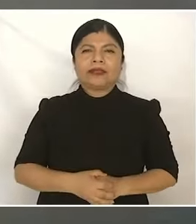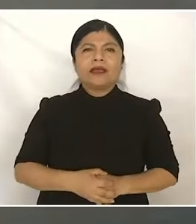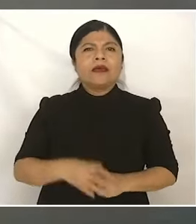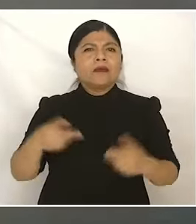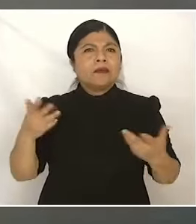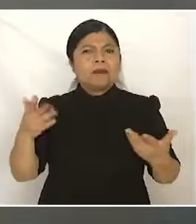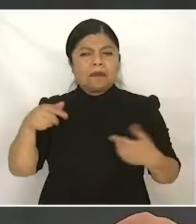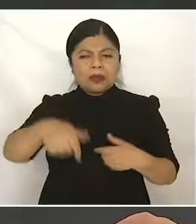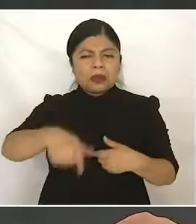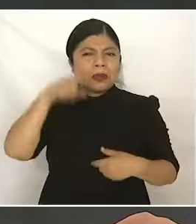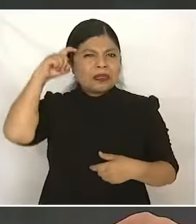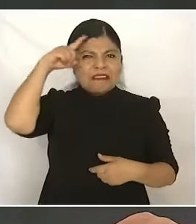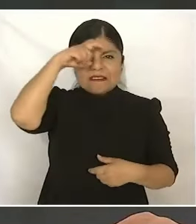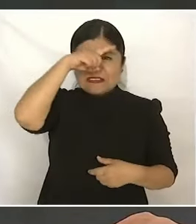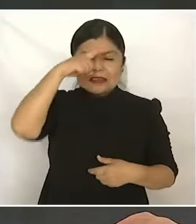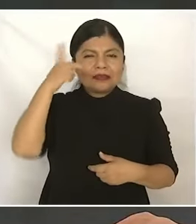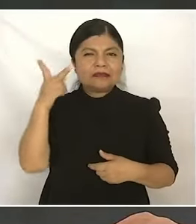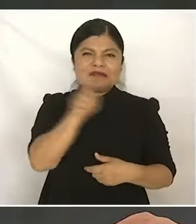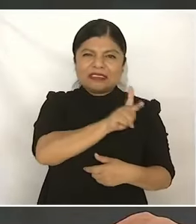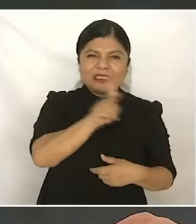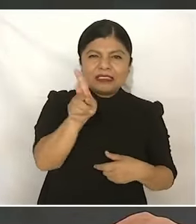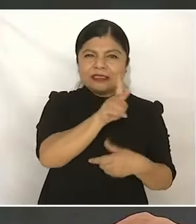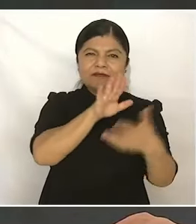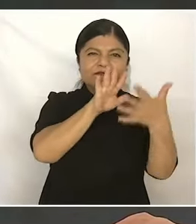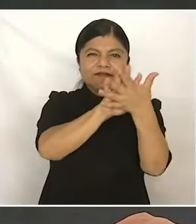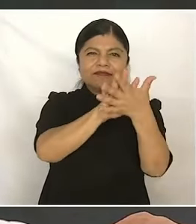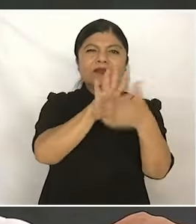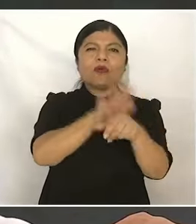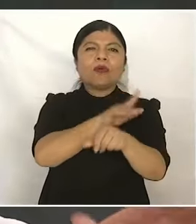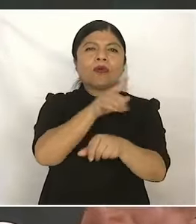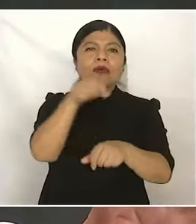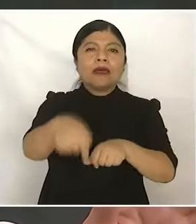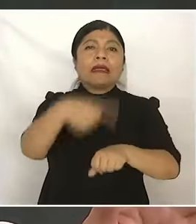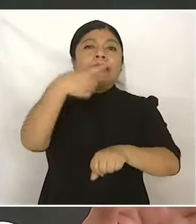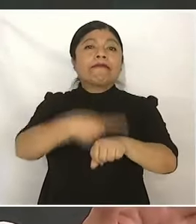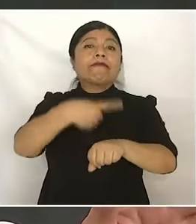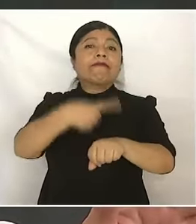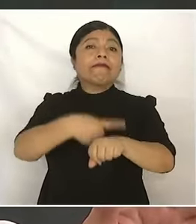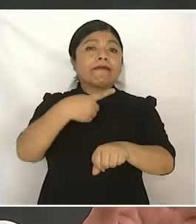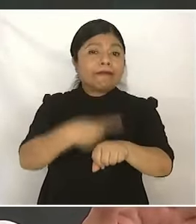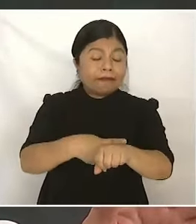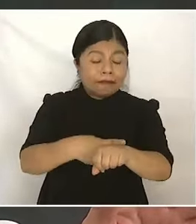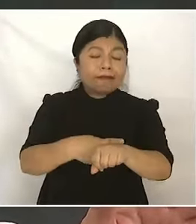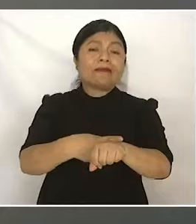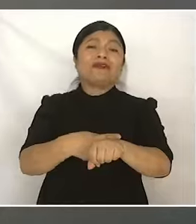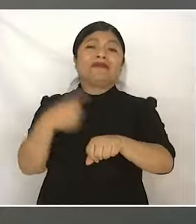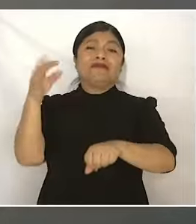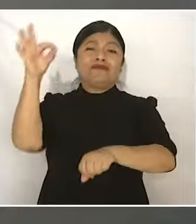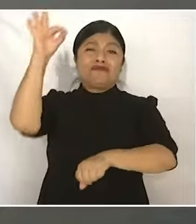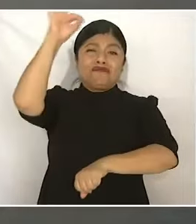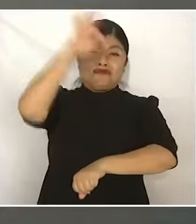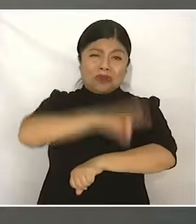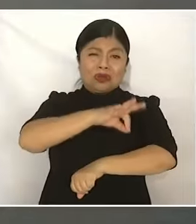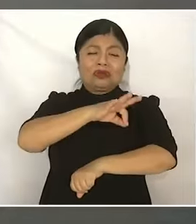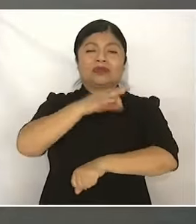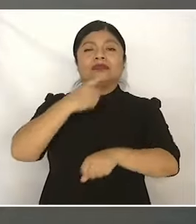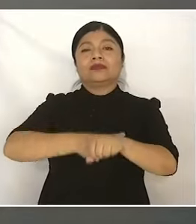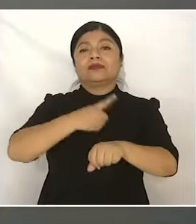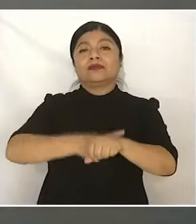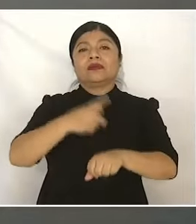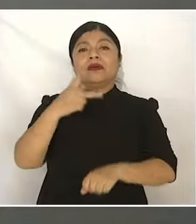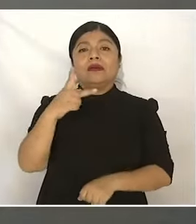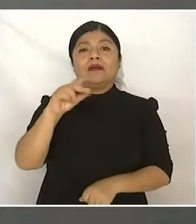paludismo, por las epidemias. En el Porfiriato, Quintana Roo llegó a tener